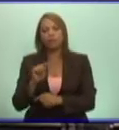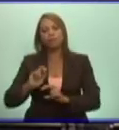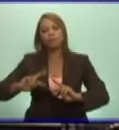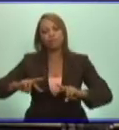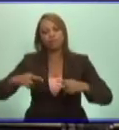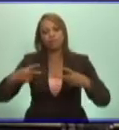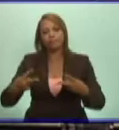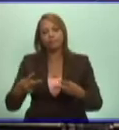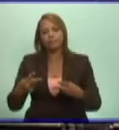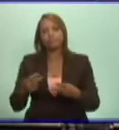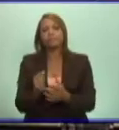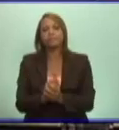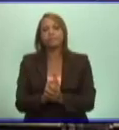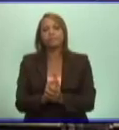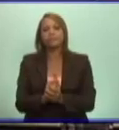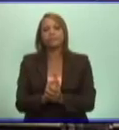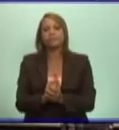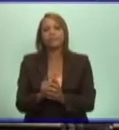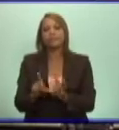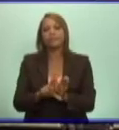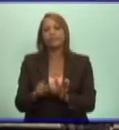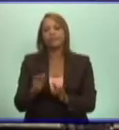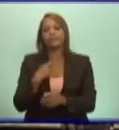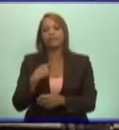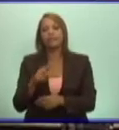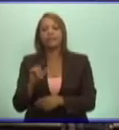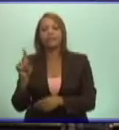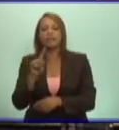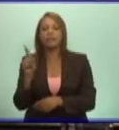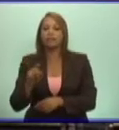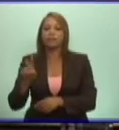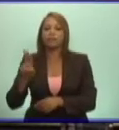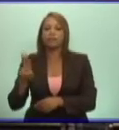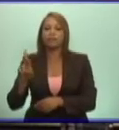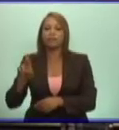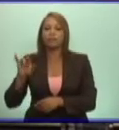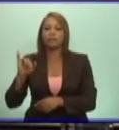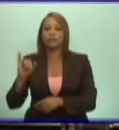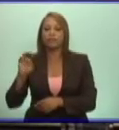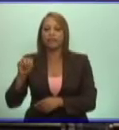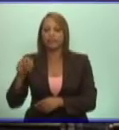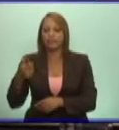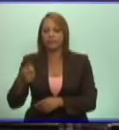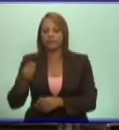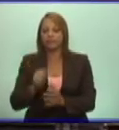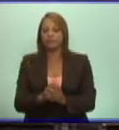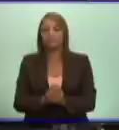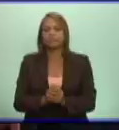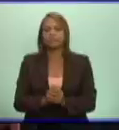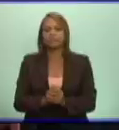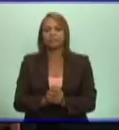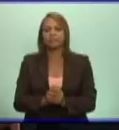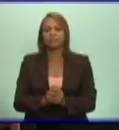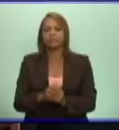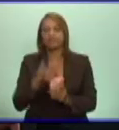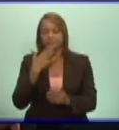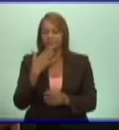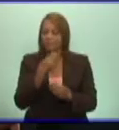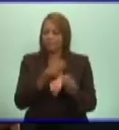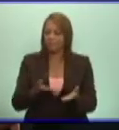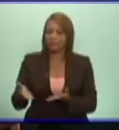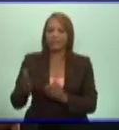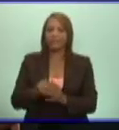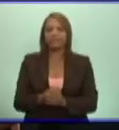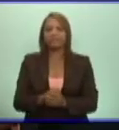la máster en ciencias Zulima Lovaina Olazábal, directora nacional de este nivel educativo. Zulima, bienvenida otra vez.